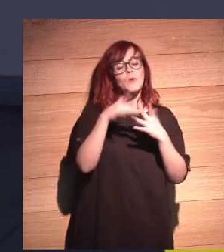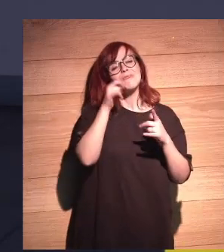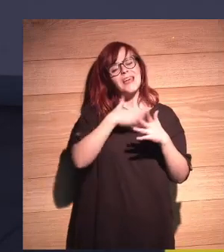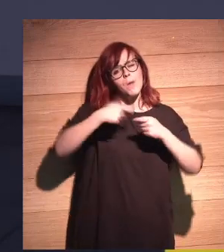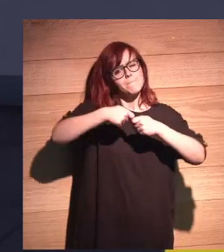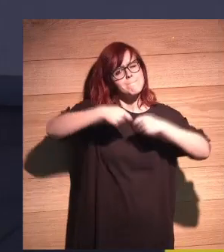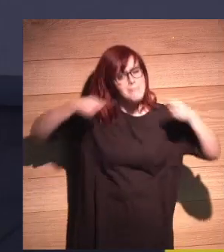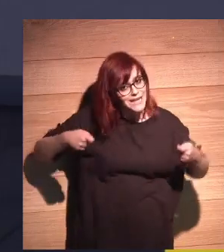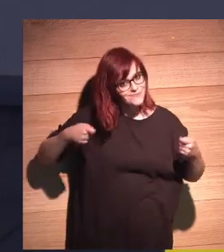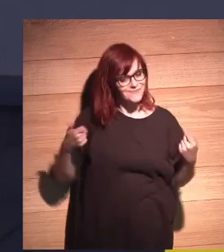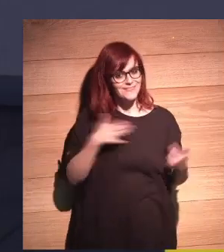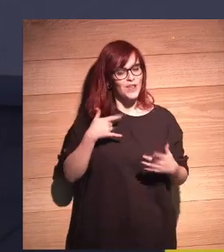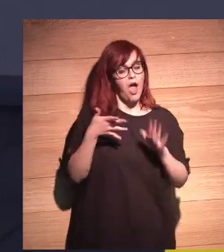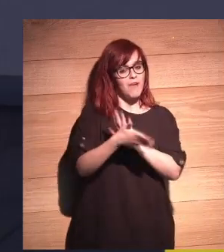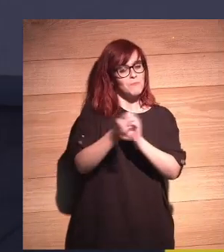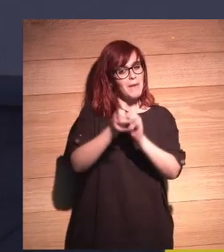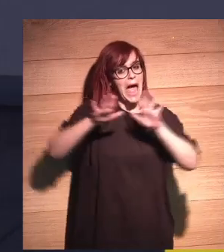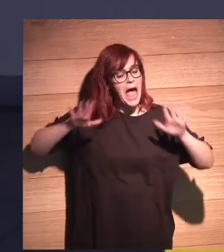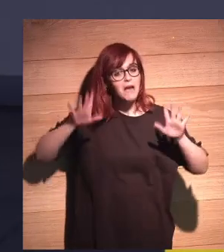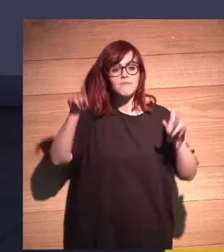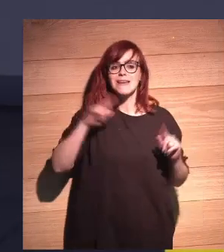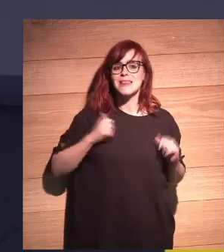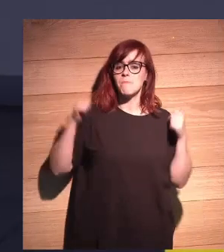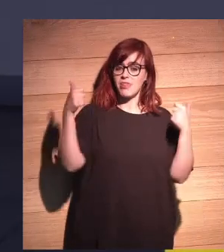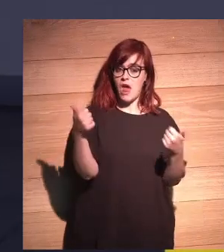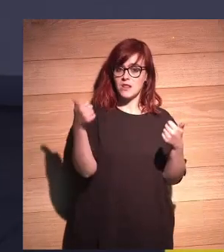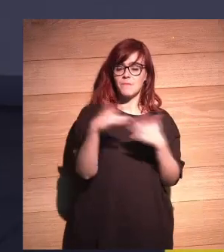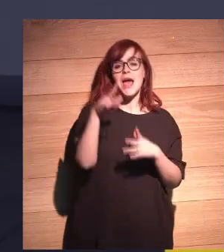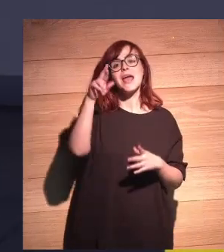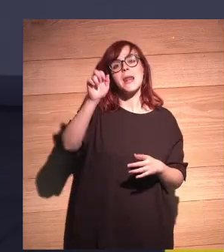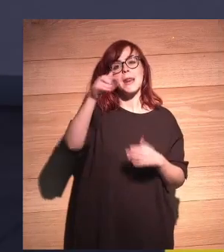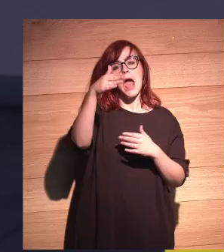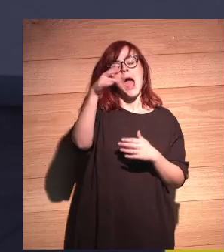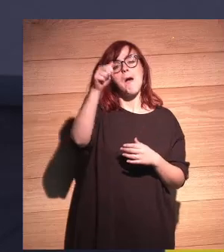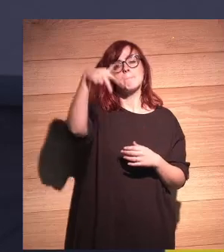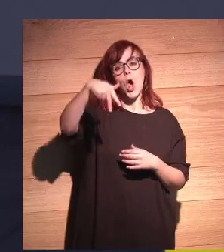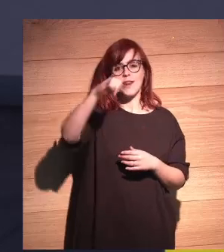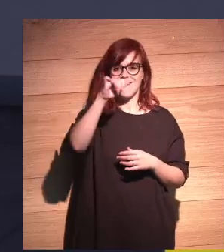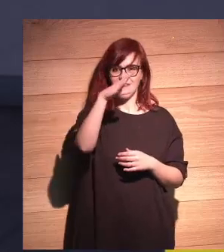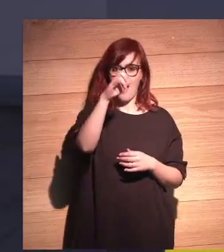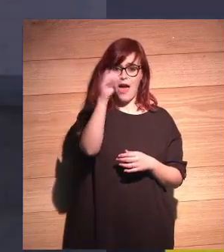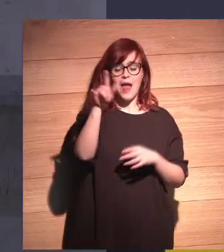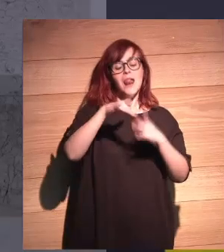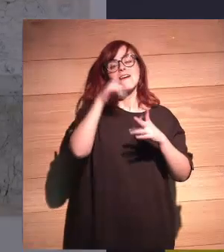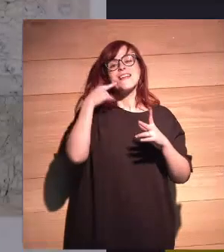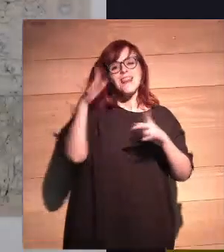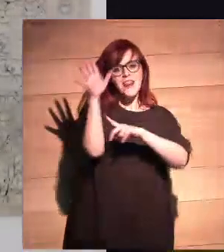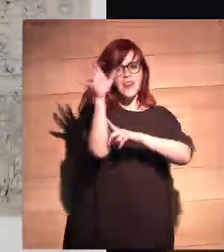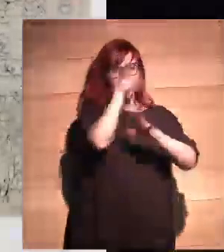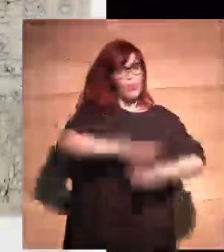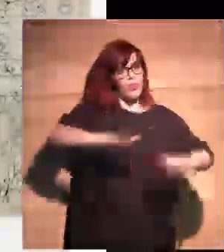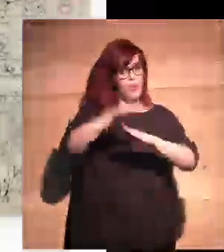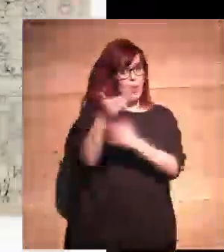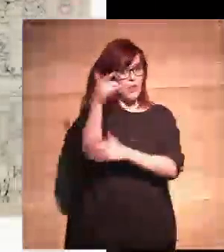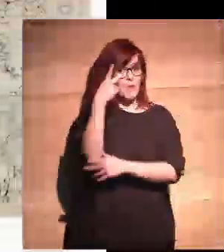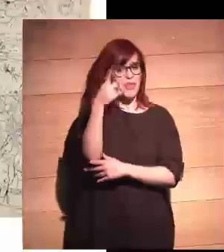extenderme un poco en este aspecto, y tengo que empezar con Ramón y Cajal, el fundador de la neurociencia moderna, que